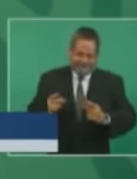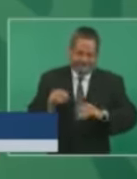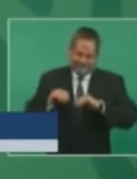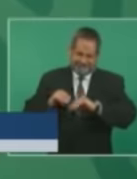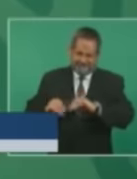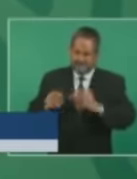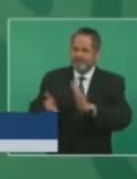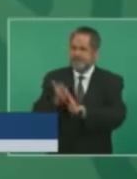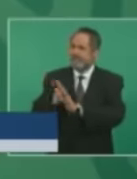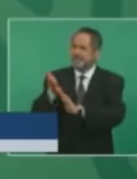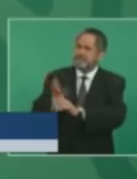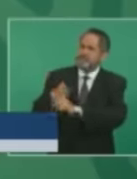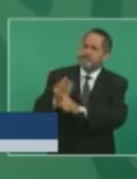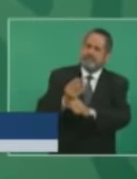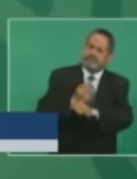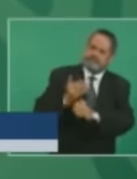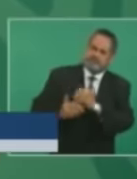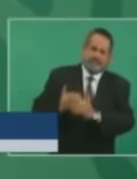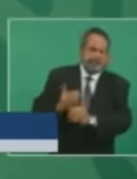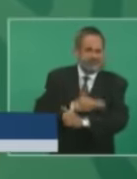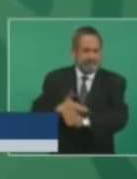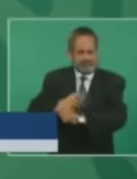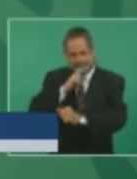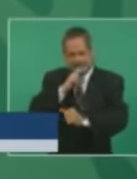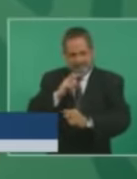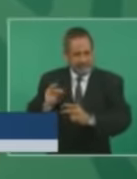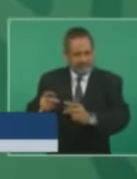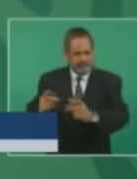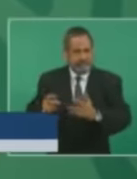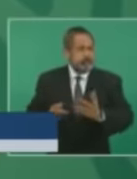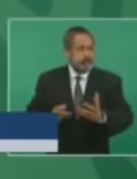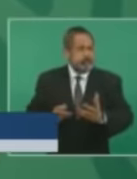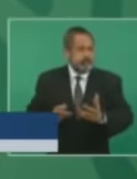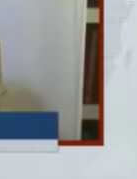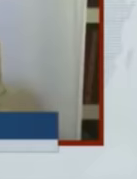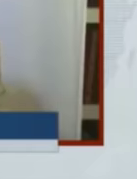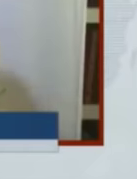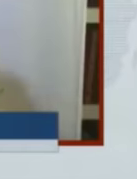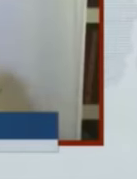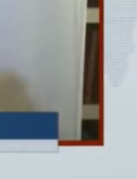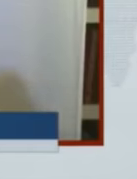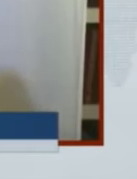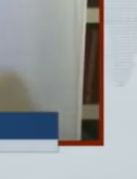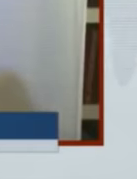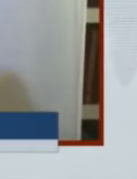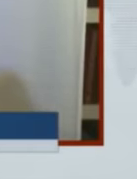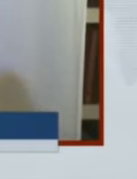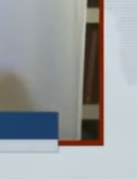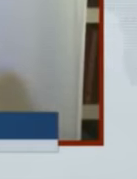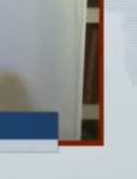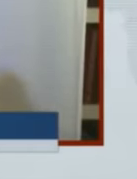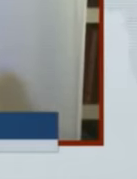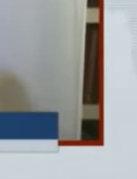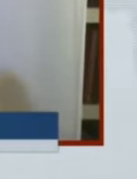lastimados con este acuerdo del presidente de la República. O sea, son prácticamente durante un año plenos